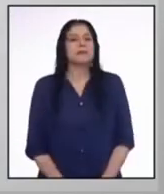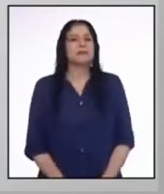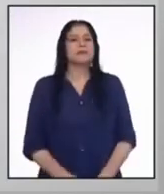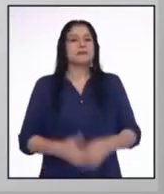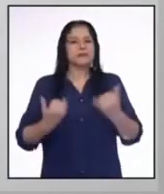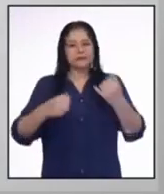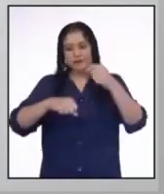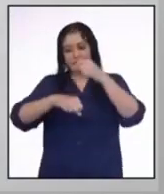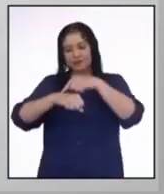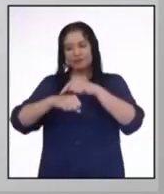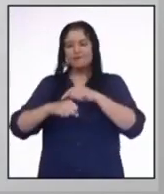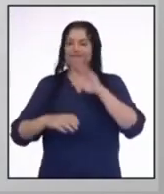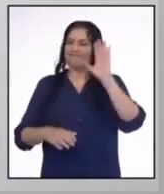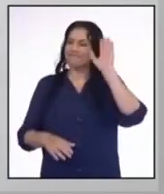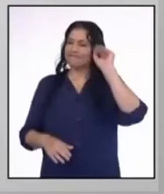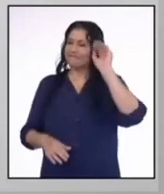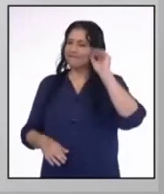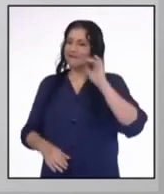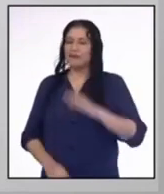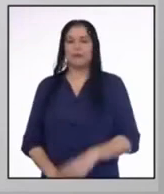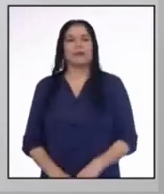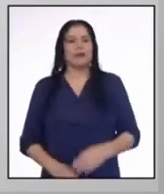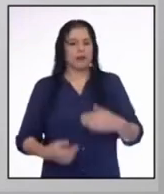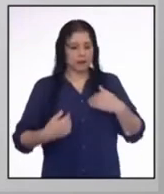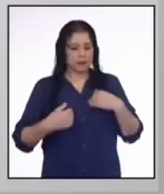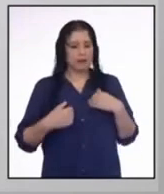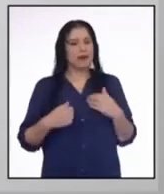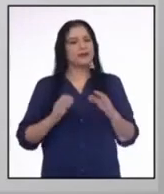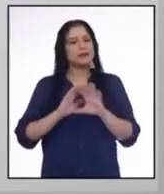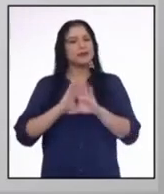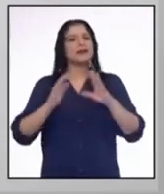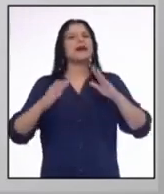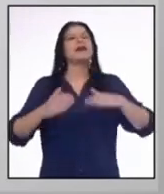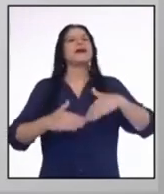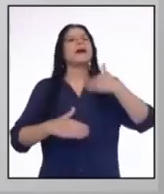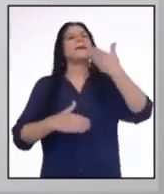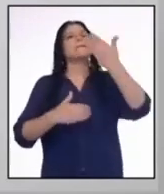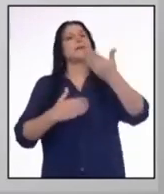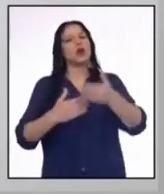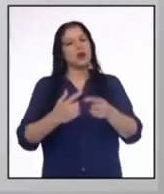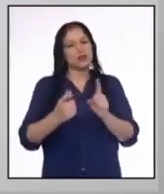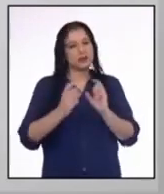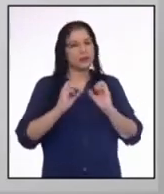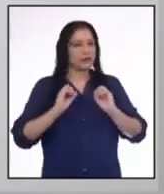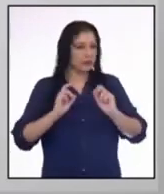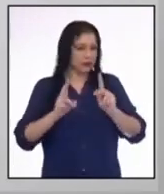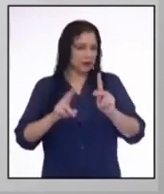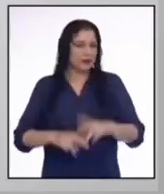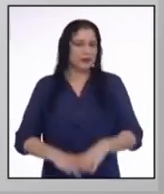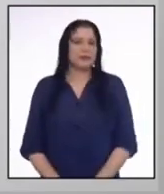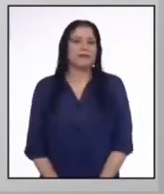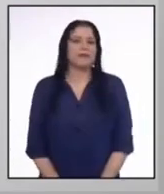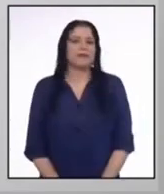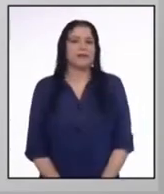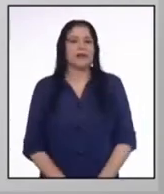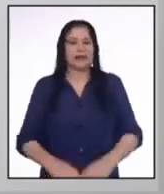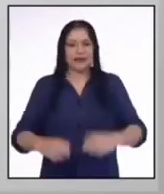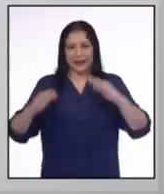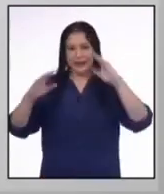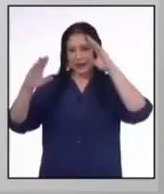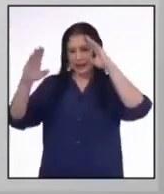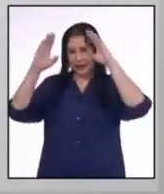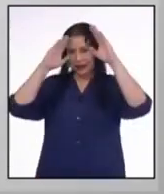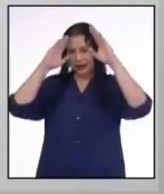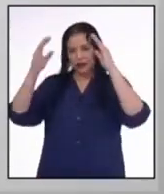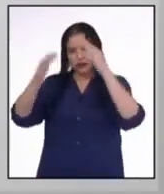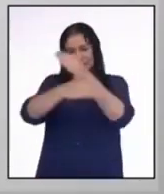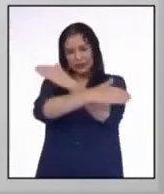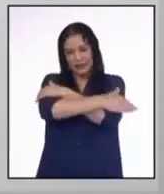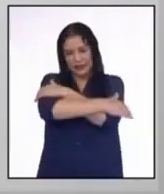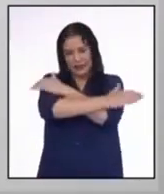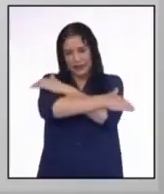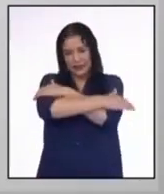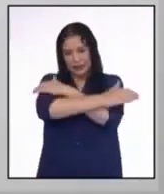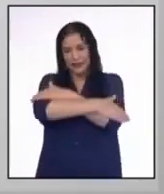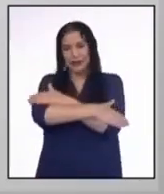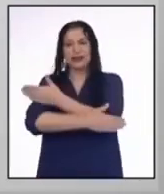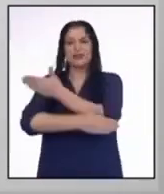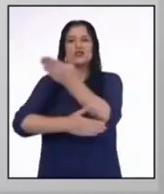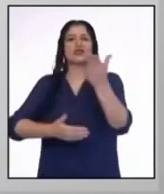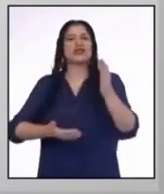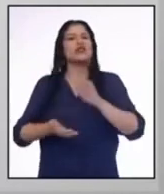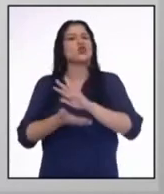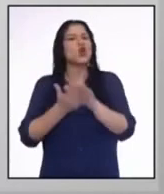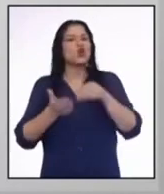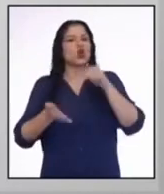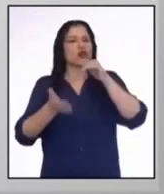Es hora de despedirme. Conmigo será hasta otra oportunidad. Y saludos y abrazos a